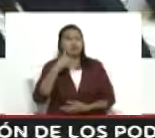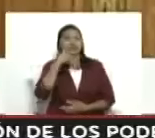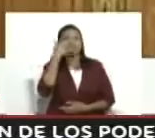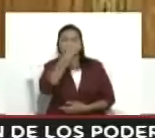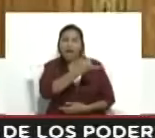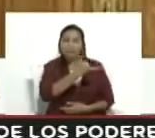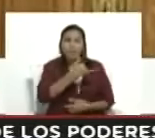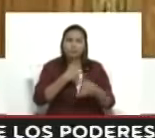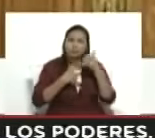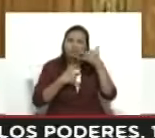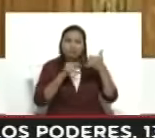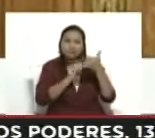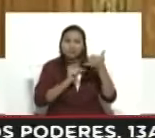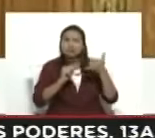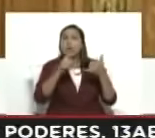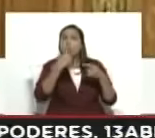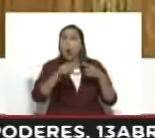Montoya.